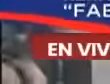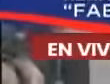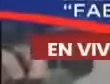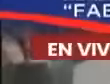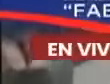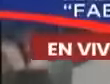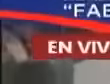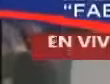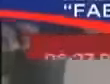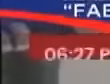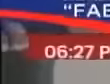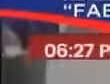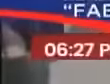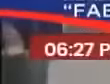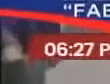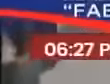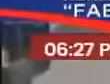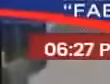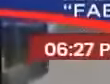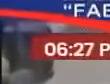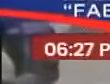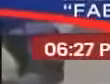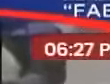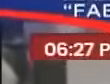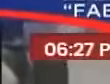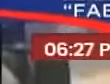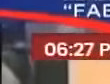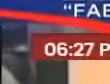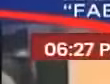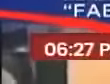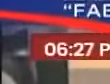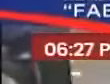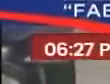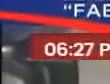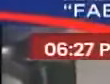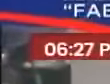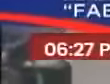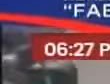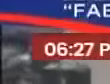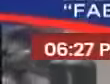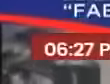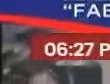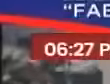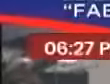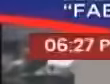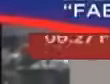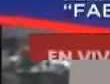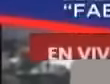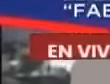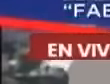más bello que hay. Hoy es un día aquí con neblina. ¿Ah?